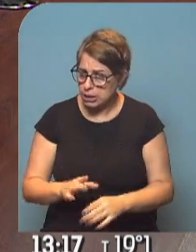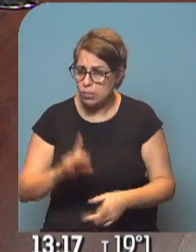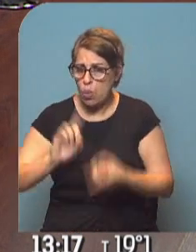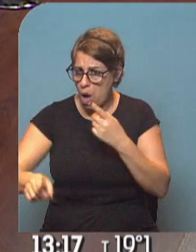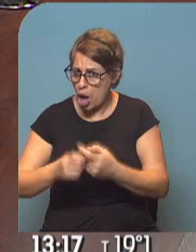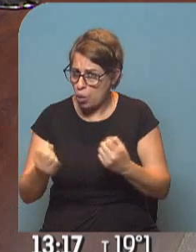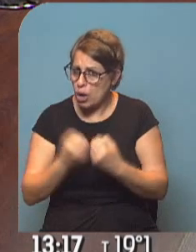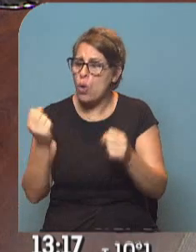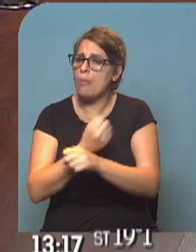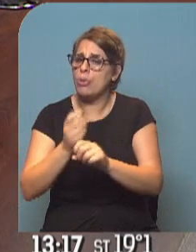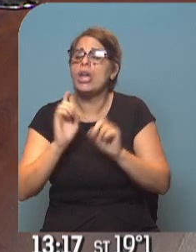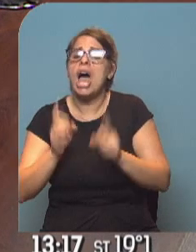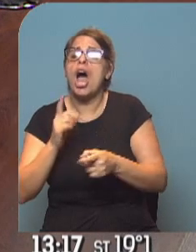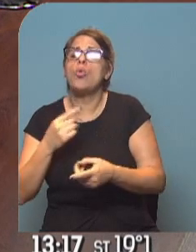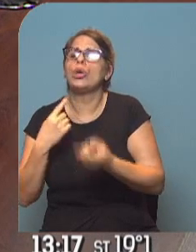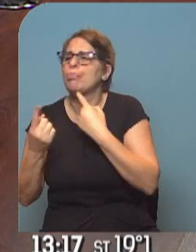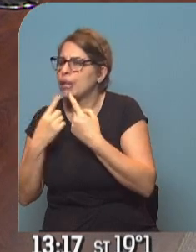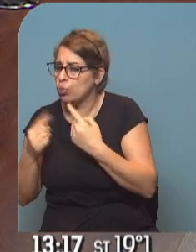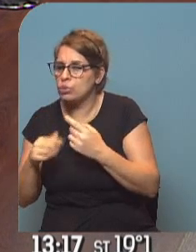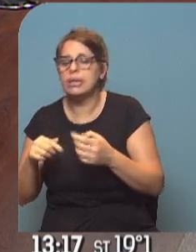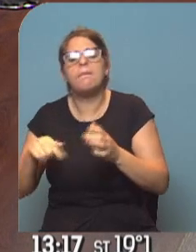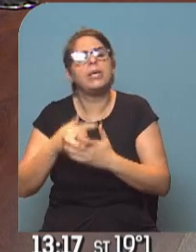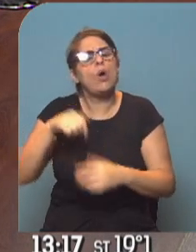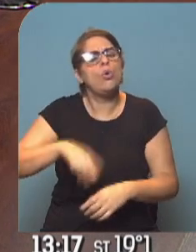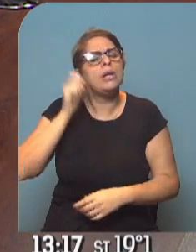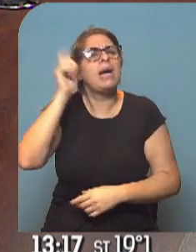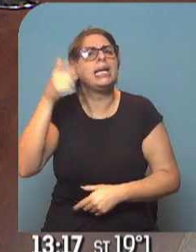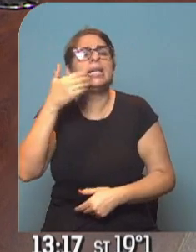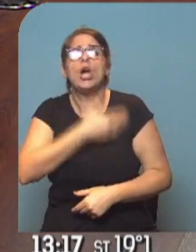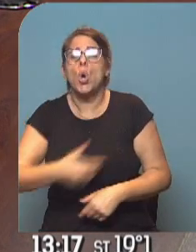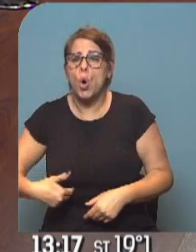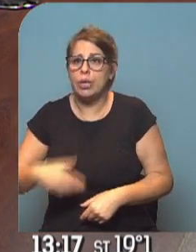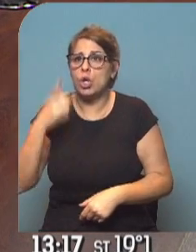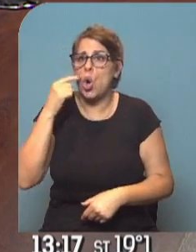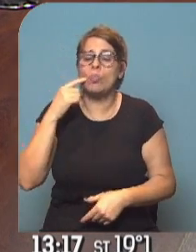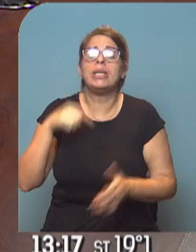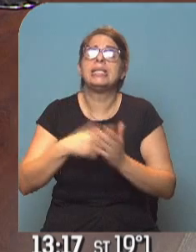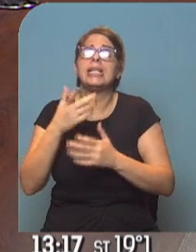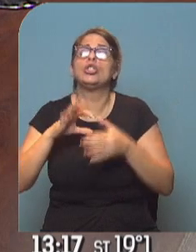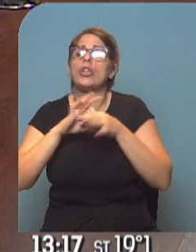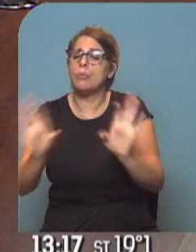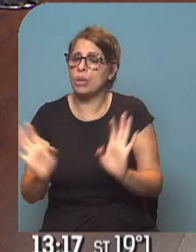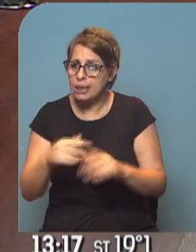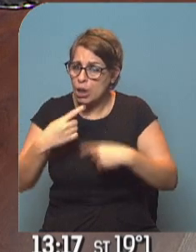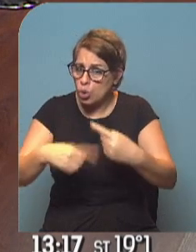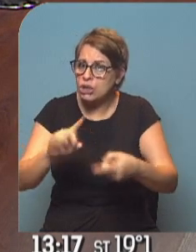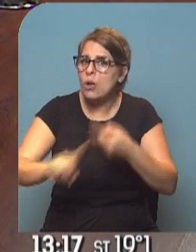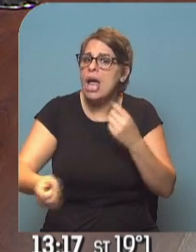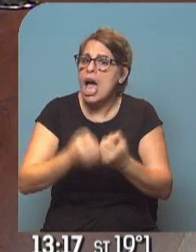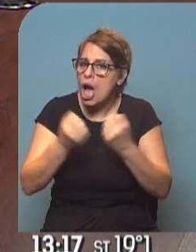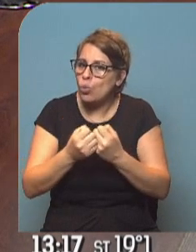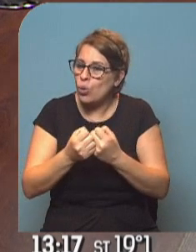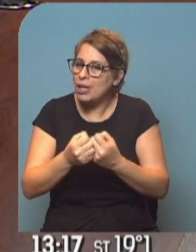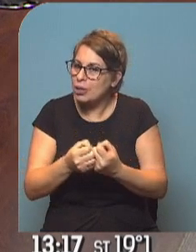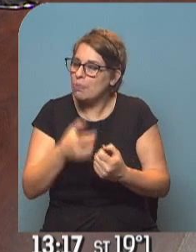acuerdo pese a ese referéndum. Imaginar un gobierno de un hombre del Centro Democrático que vaya a seguir con el acuerdo como están las